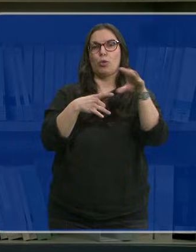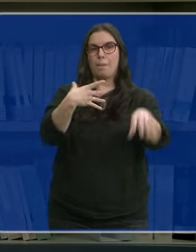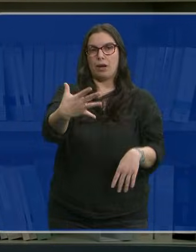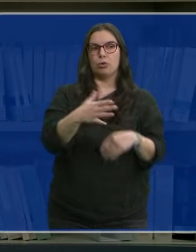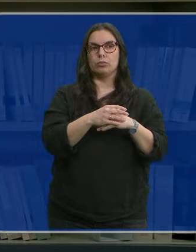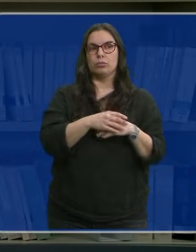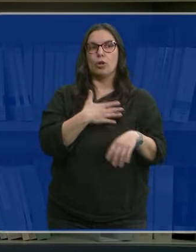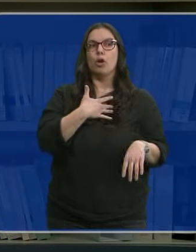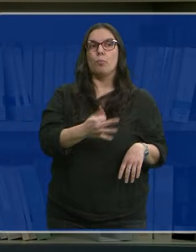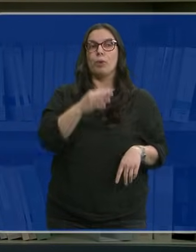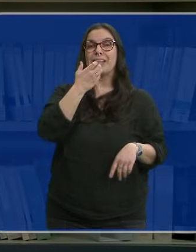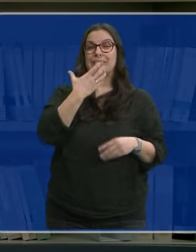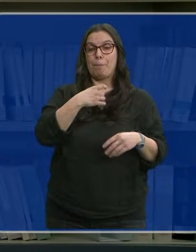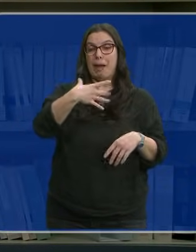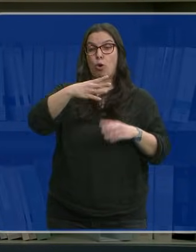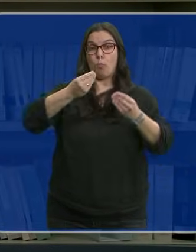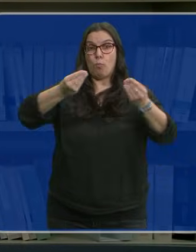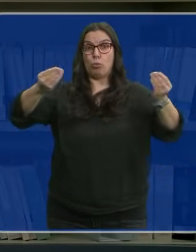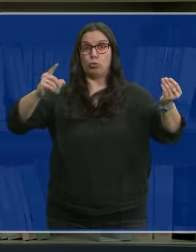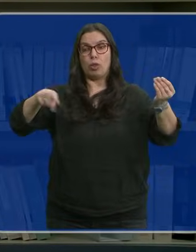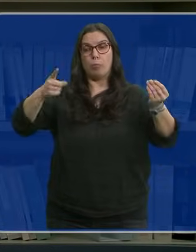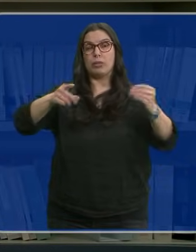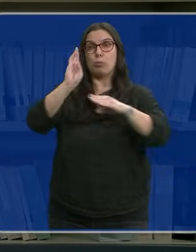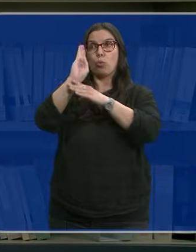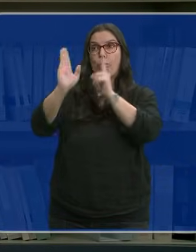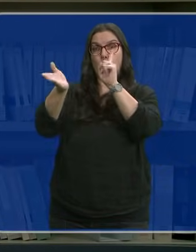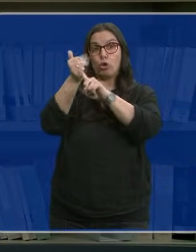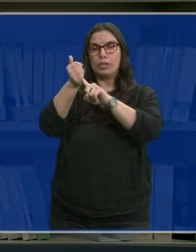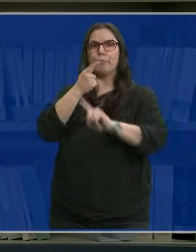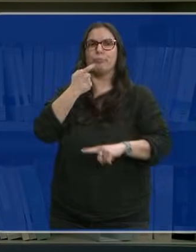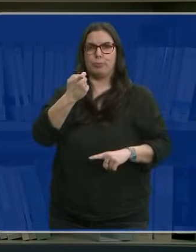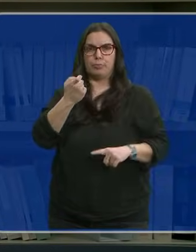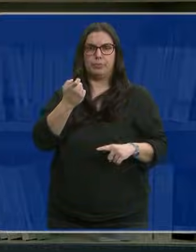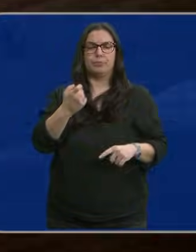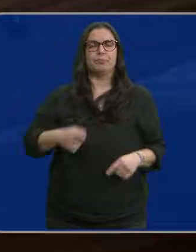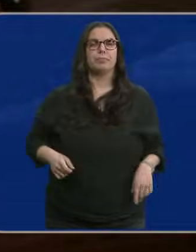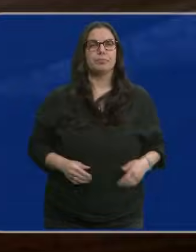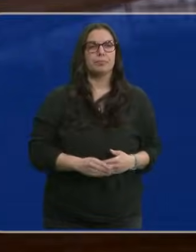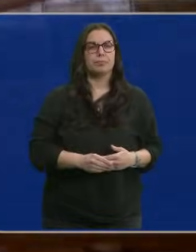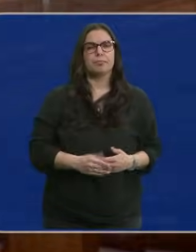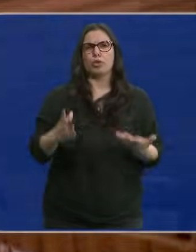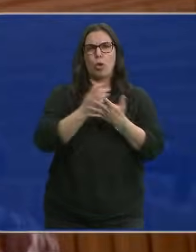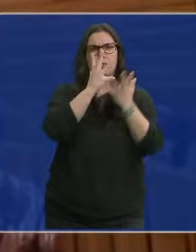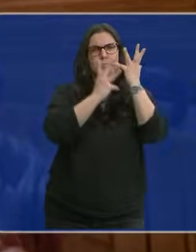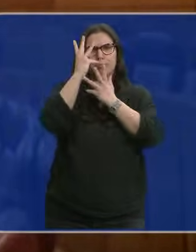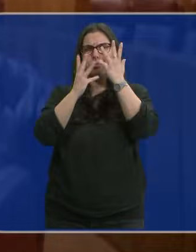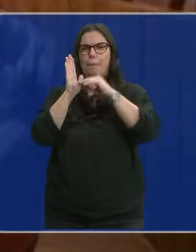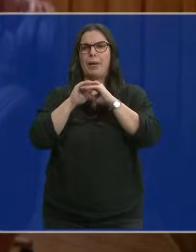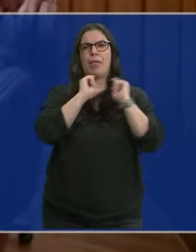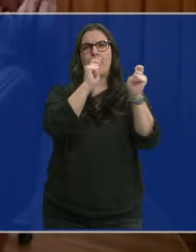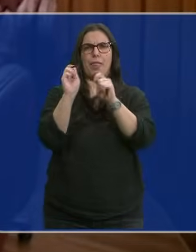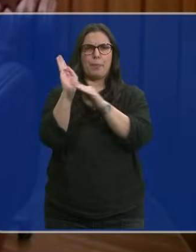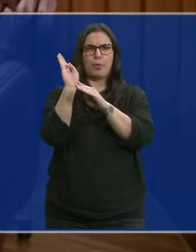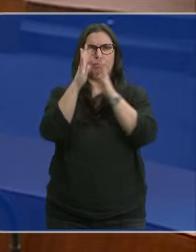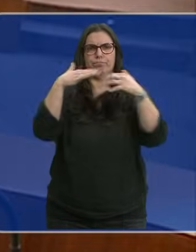Podría encarecer un poco, hacer más difícil la obtención, pasar ese listón del 3%. Todo cuenta en la asignación de escaños